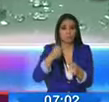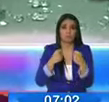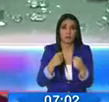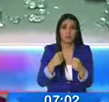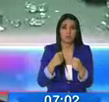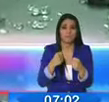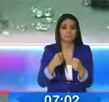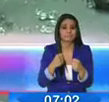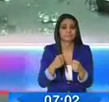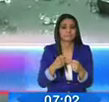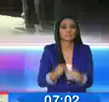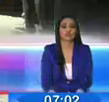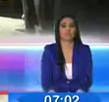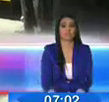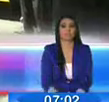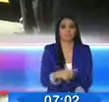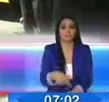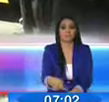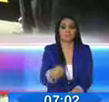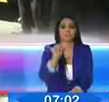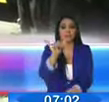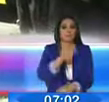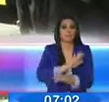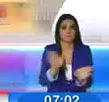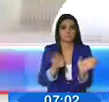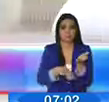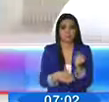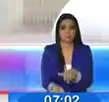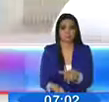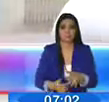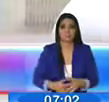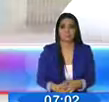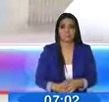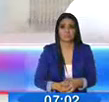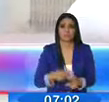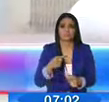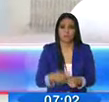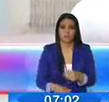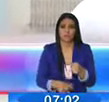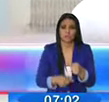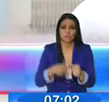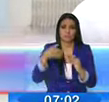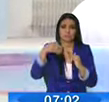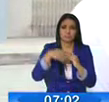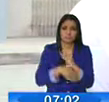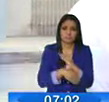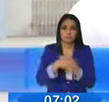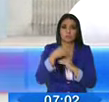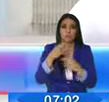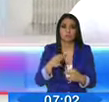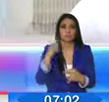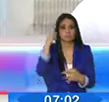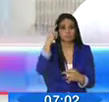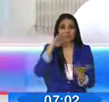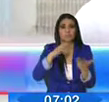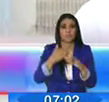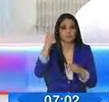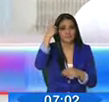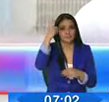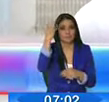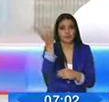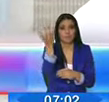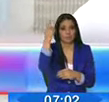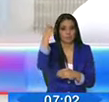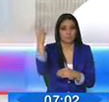caiga en coma hasta el sábado cerró los ojos para siempre fue decayendo porque le declararon ella muerte cerebral entonces